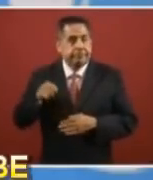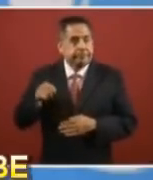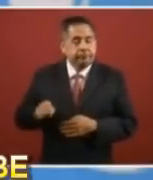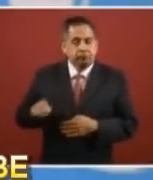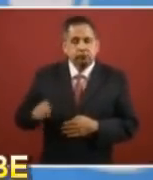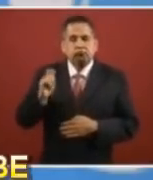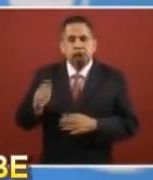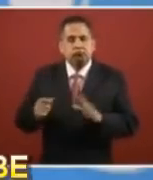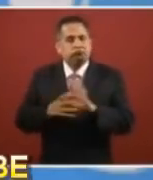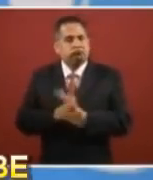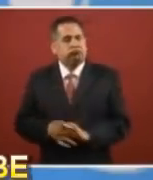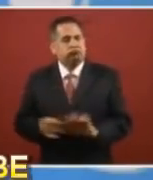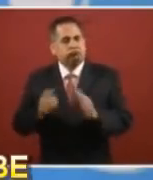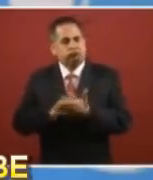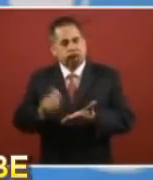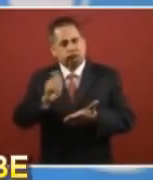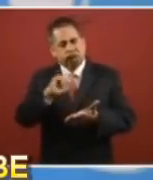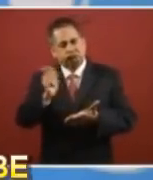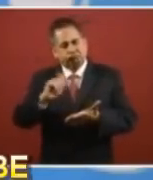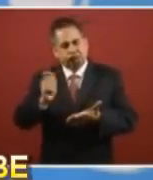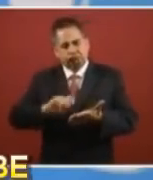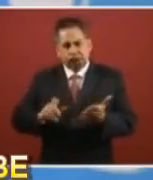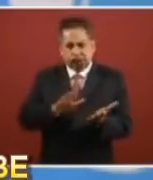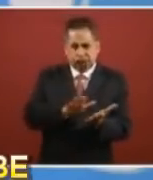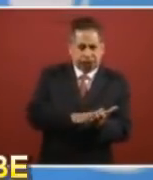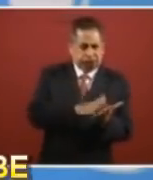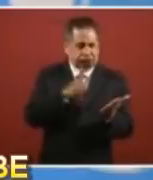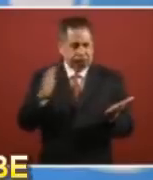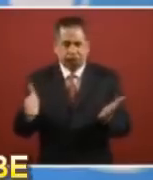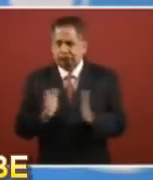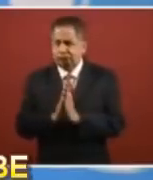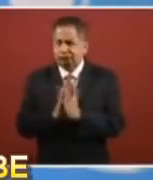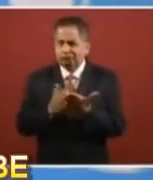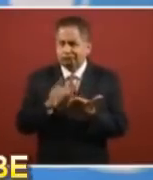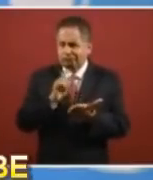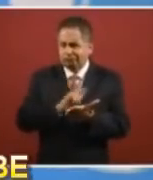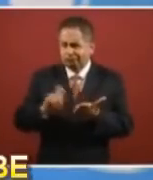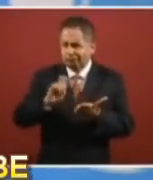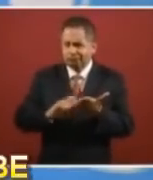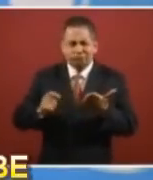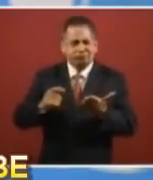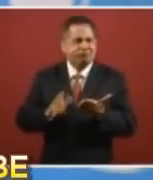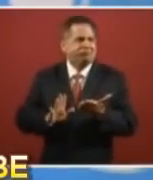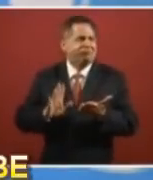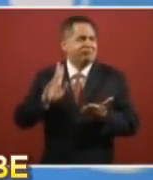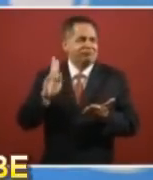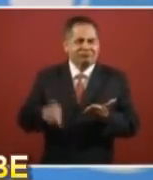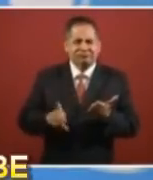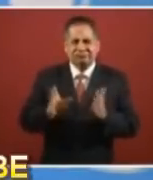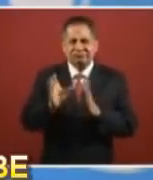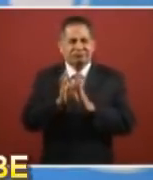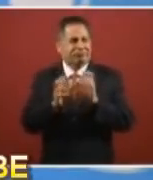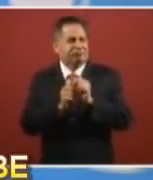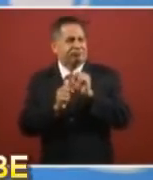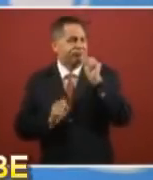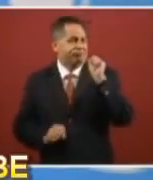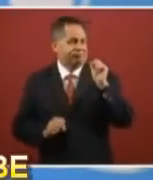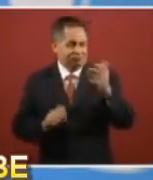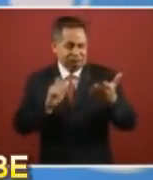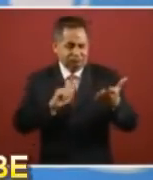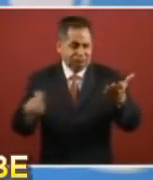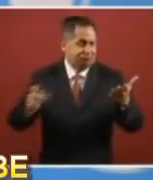dictó un documento que es como una constitución